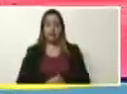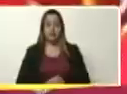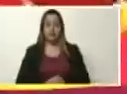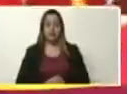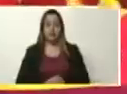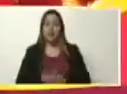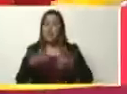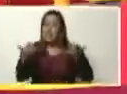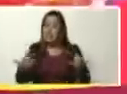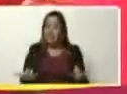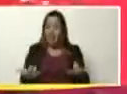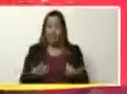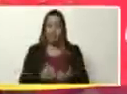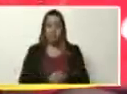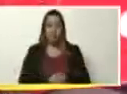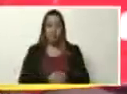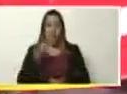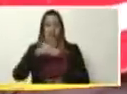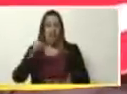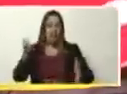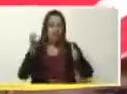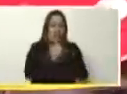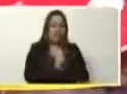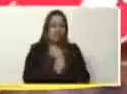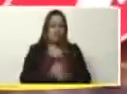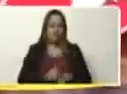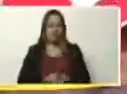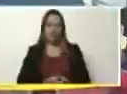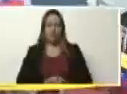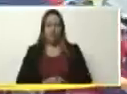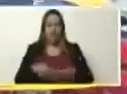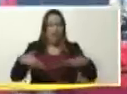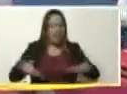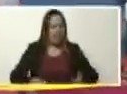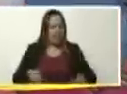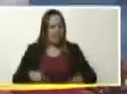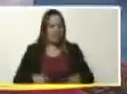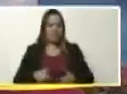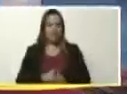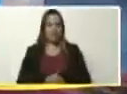Ya está lográndolo con el esfuerzo